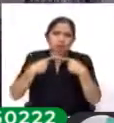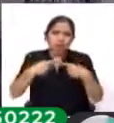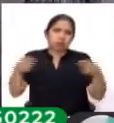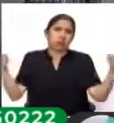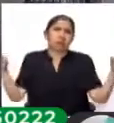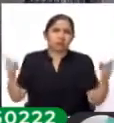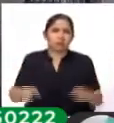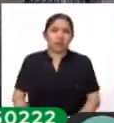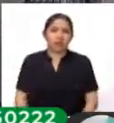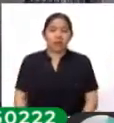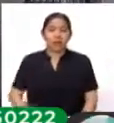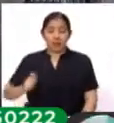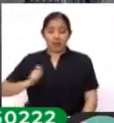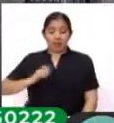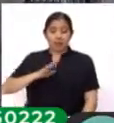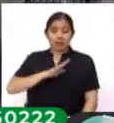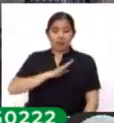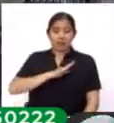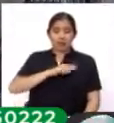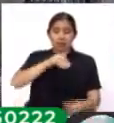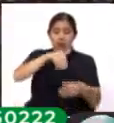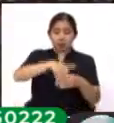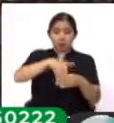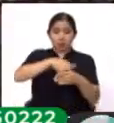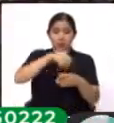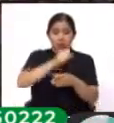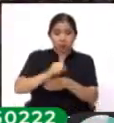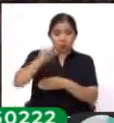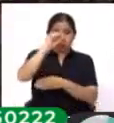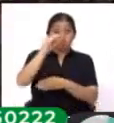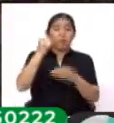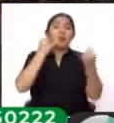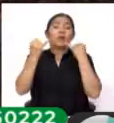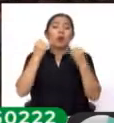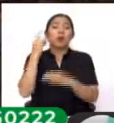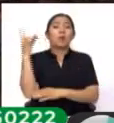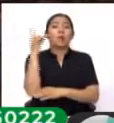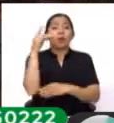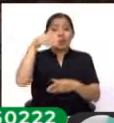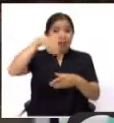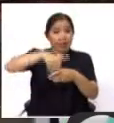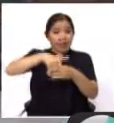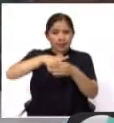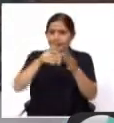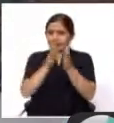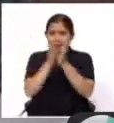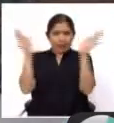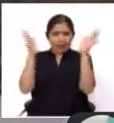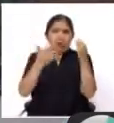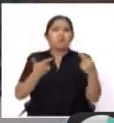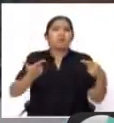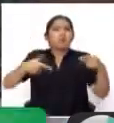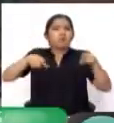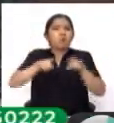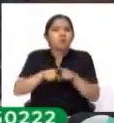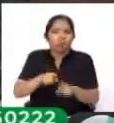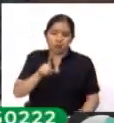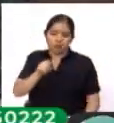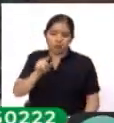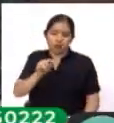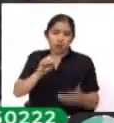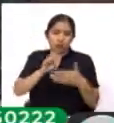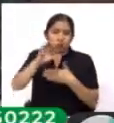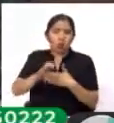El Tribunal Supremo Electoral informó que las elecciones generales en Bolivia se celebrarán el domingo 20 de octubre, atendiendo la inquietud de